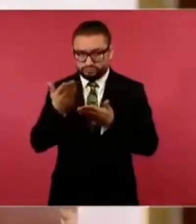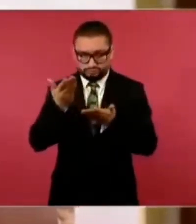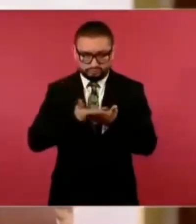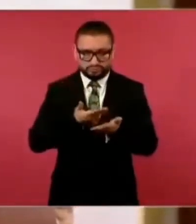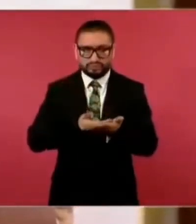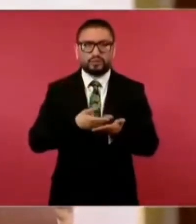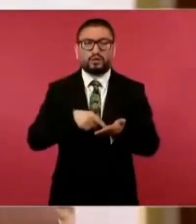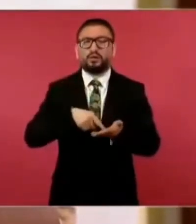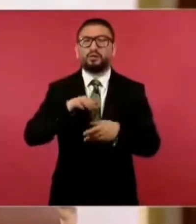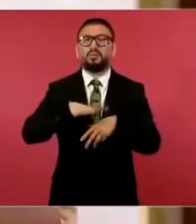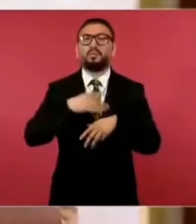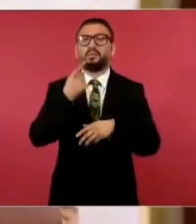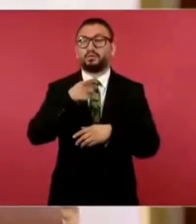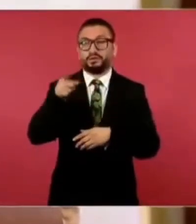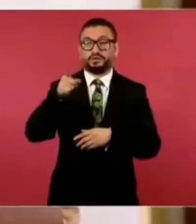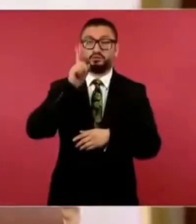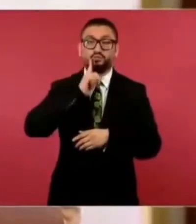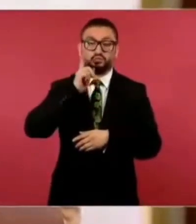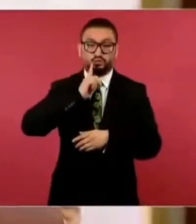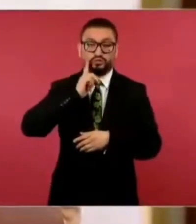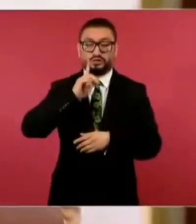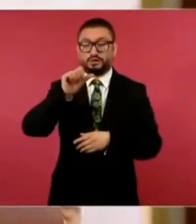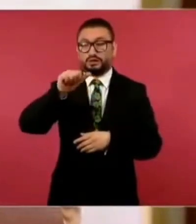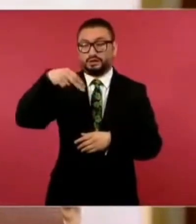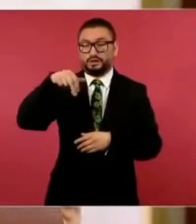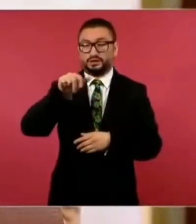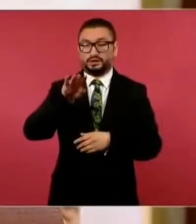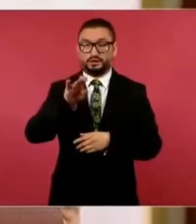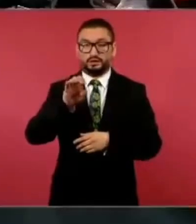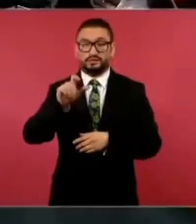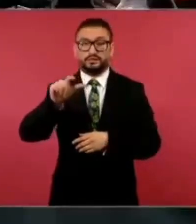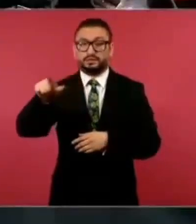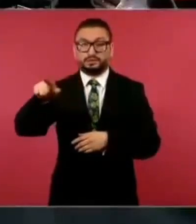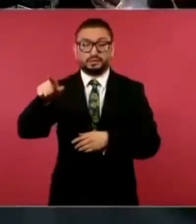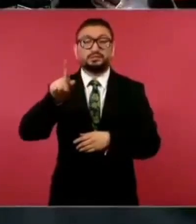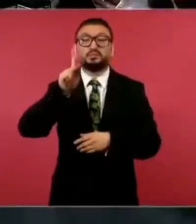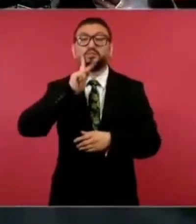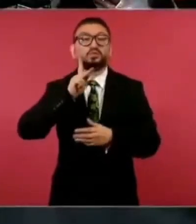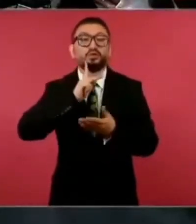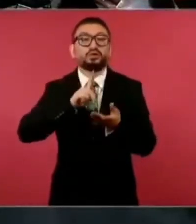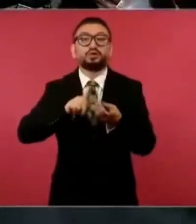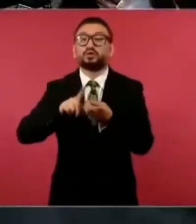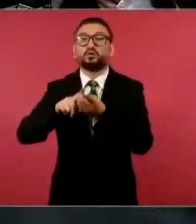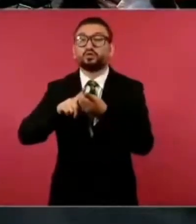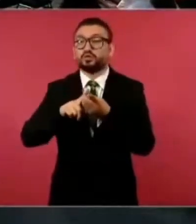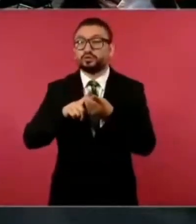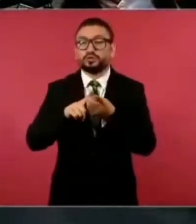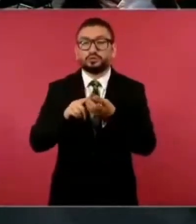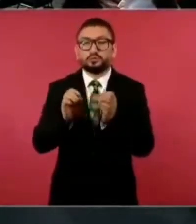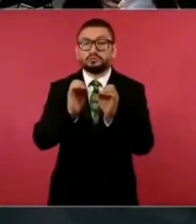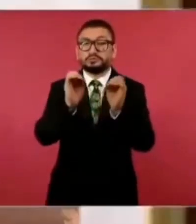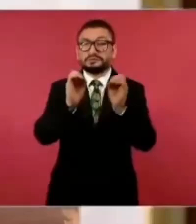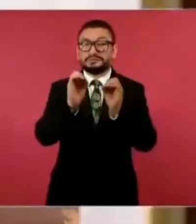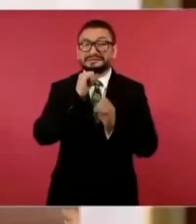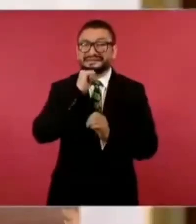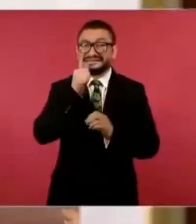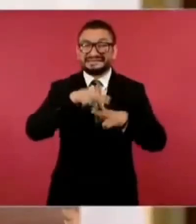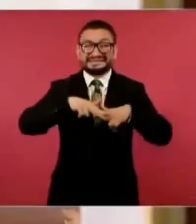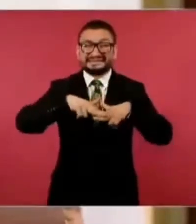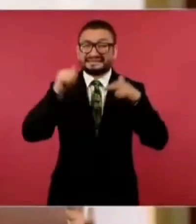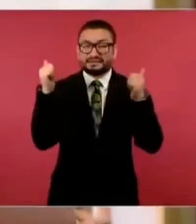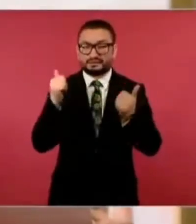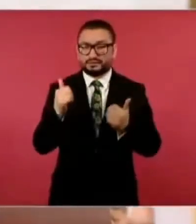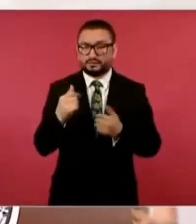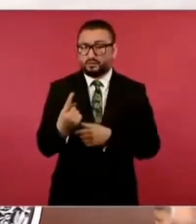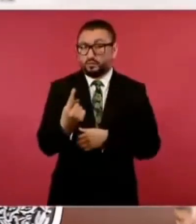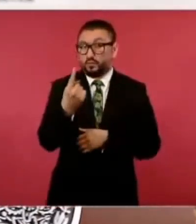porque la señora Anabel no ofrece ni una sola prueba. La única